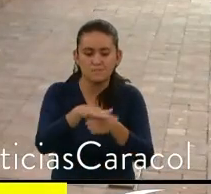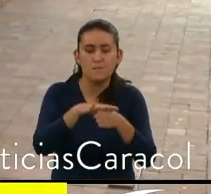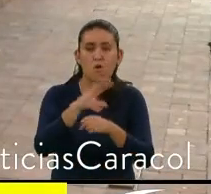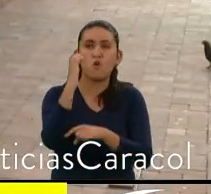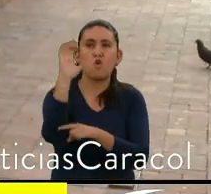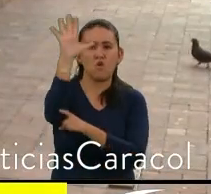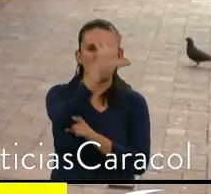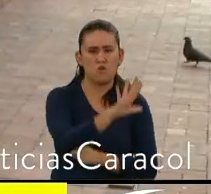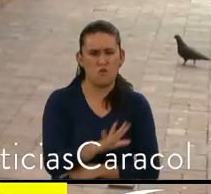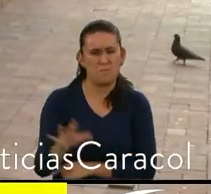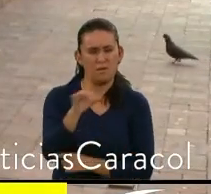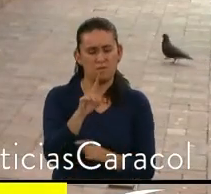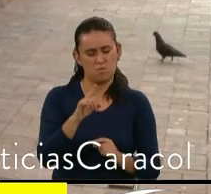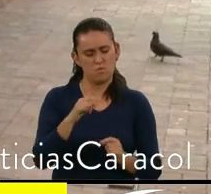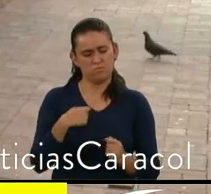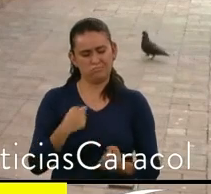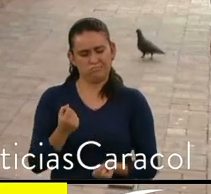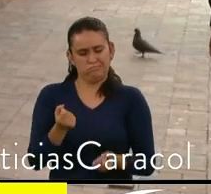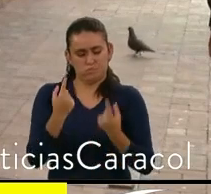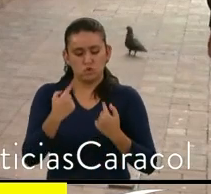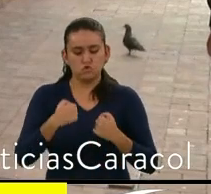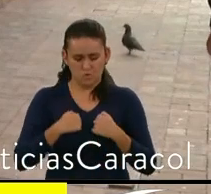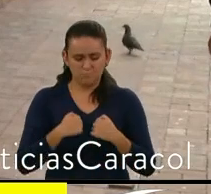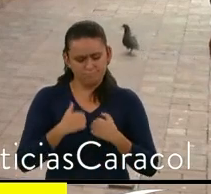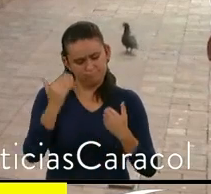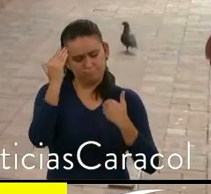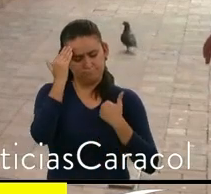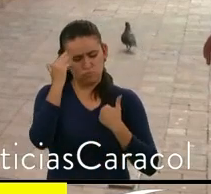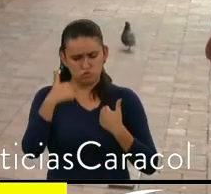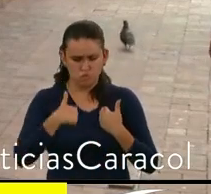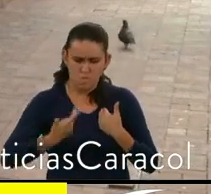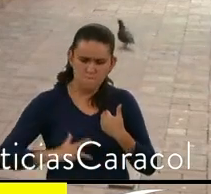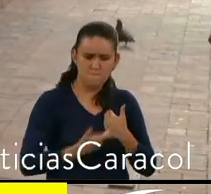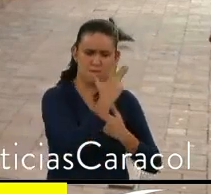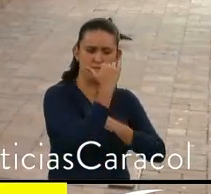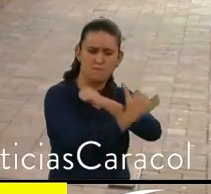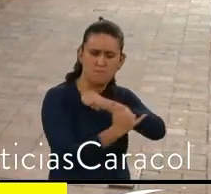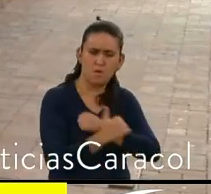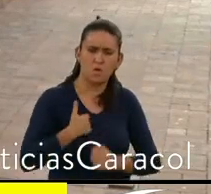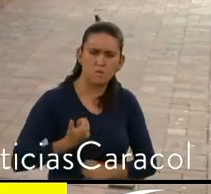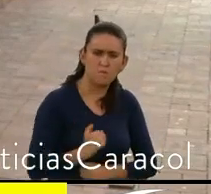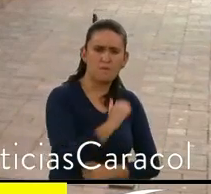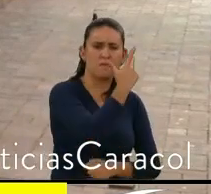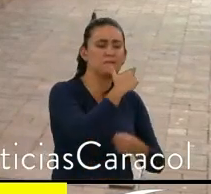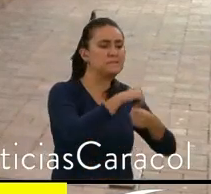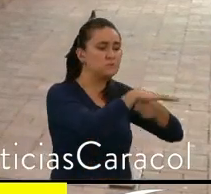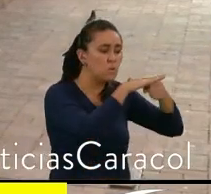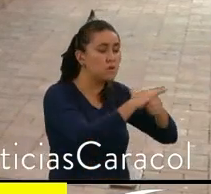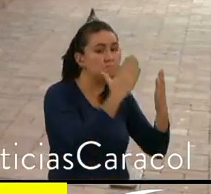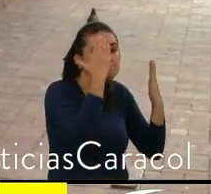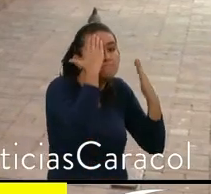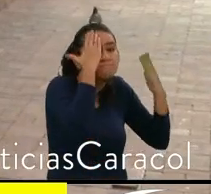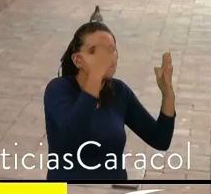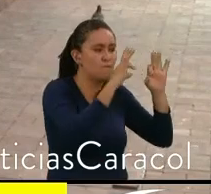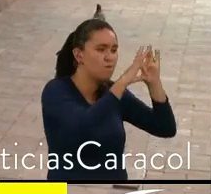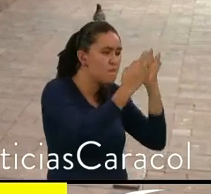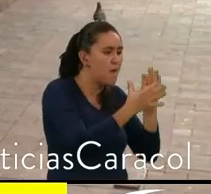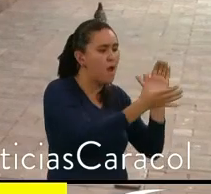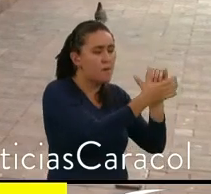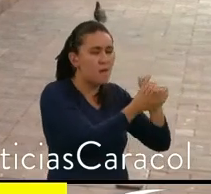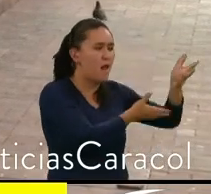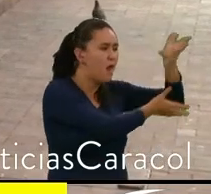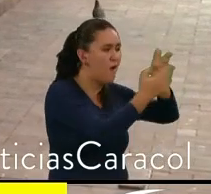de que reconozcan los ciudadanos que estuvieron viajando, que estuvieron expuestos a condiciones diferentes a las del núcleo familiar y de trabajo al que